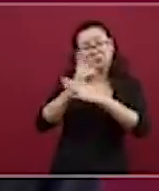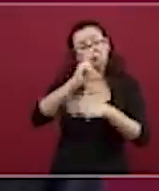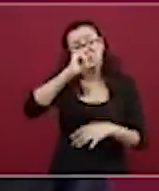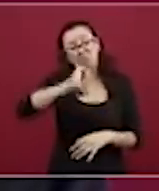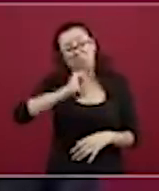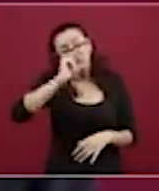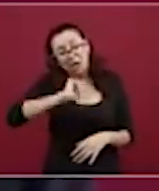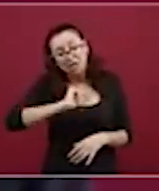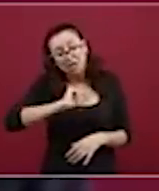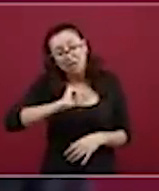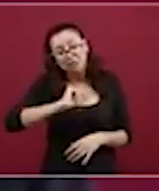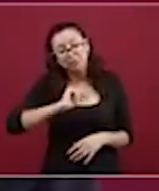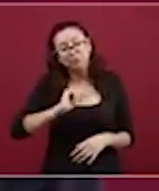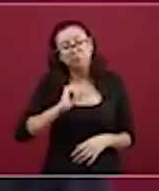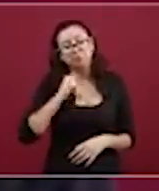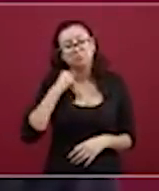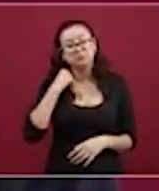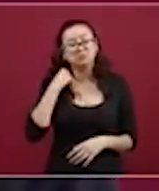o